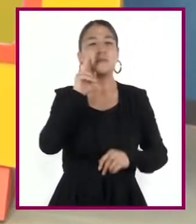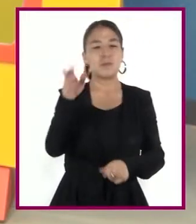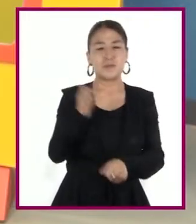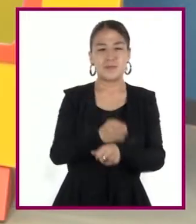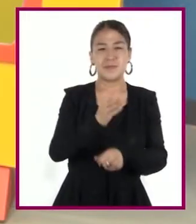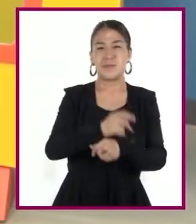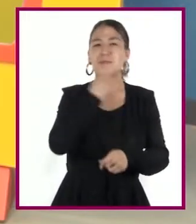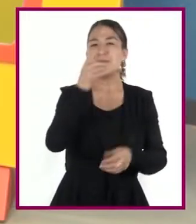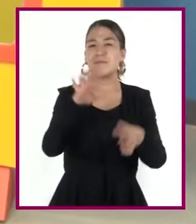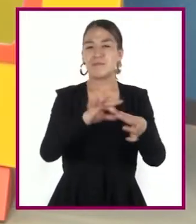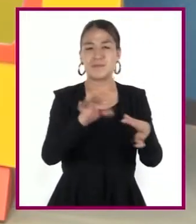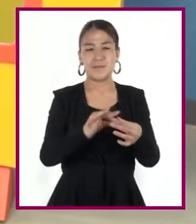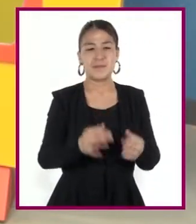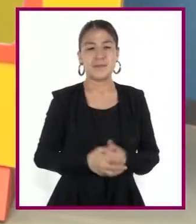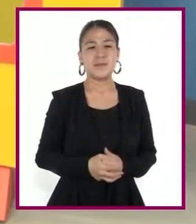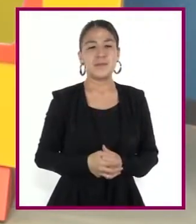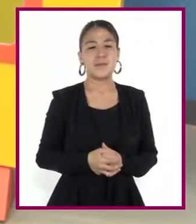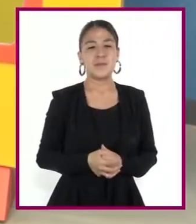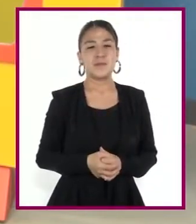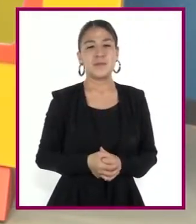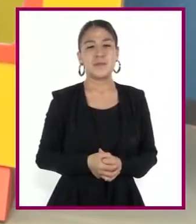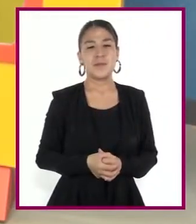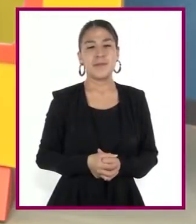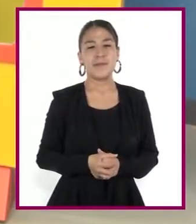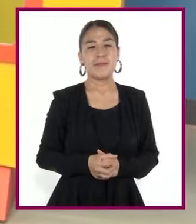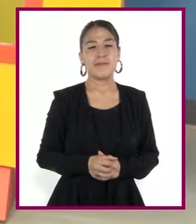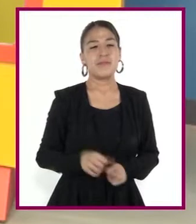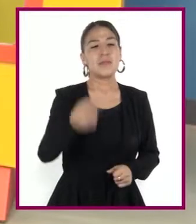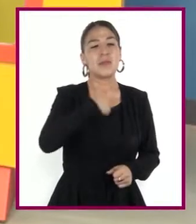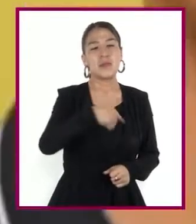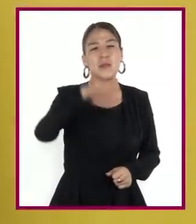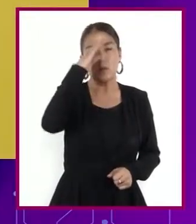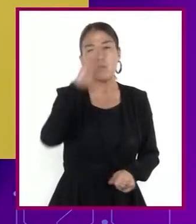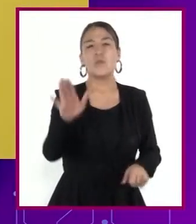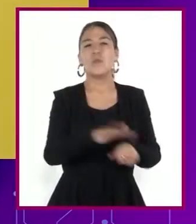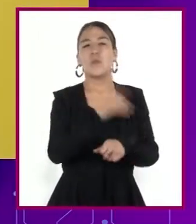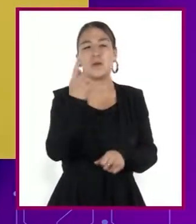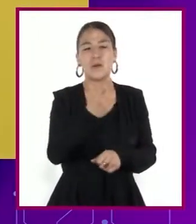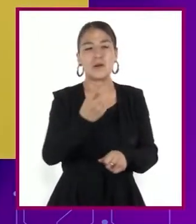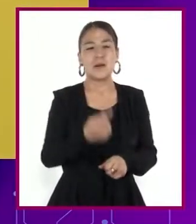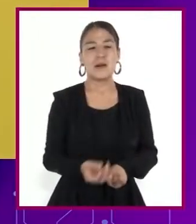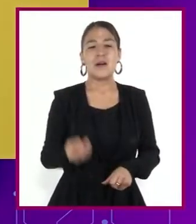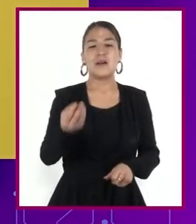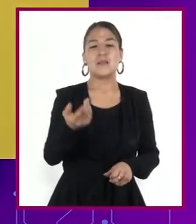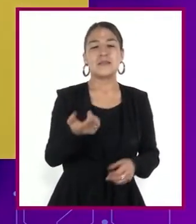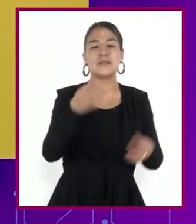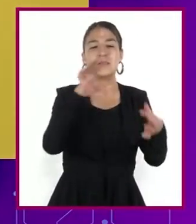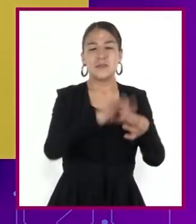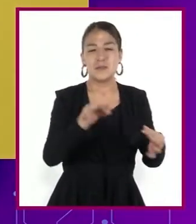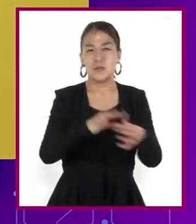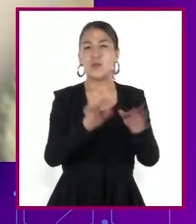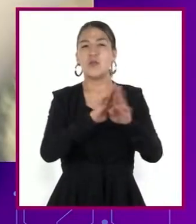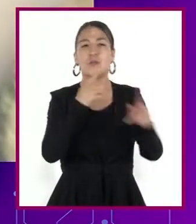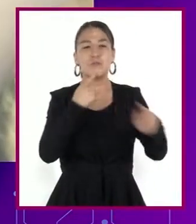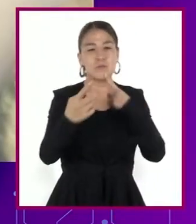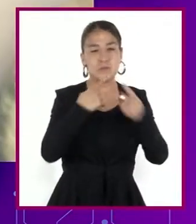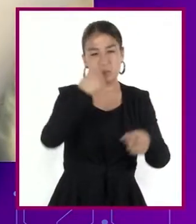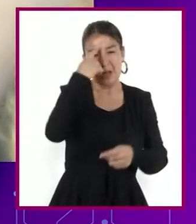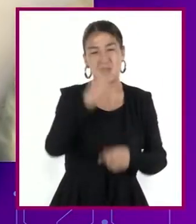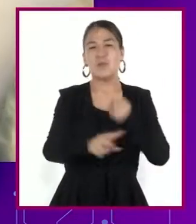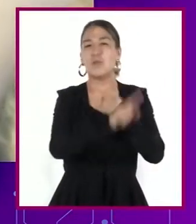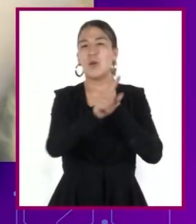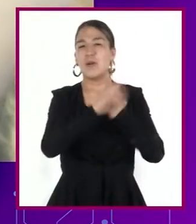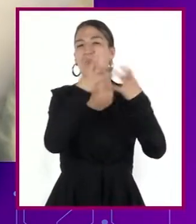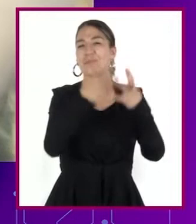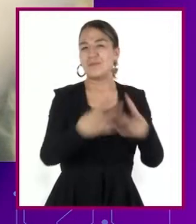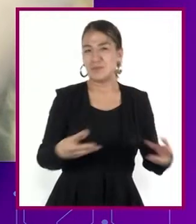Escuchemos lo que nos dicen. Considero que es porque se aplica el diálogo para resolver diferencias. Yo creo